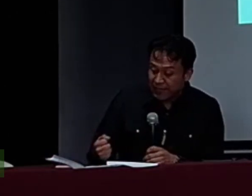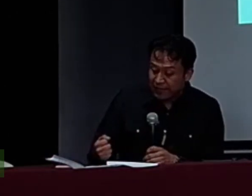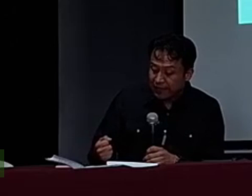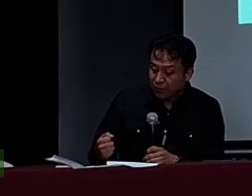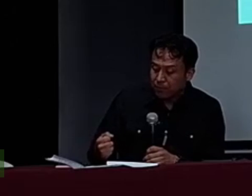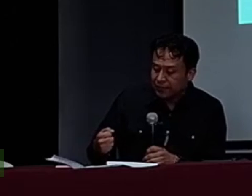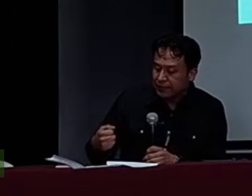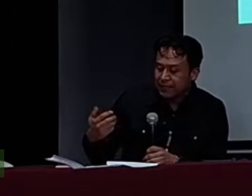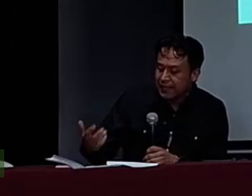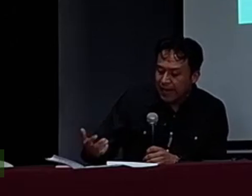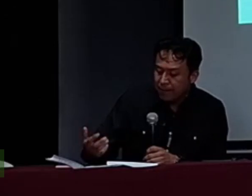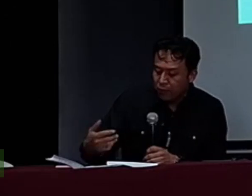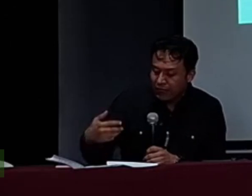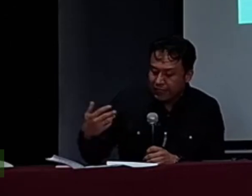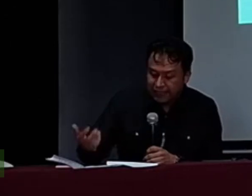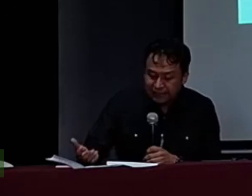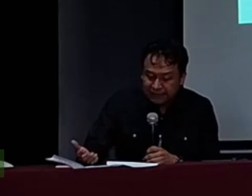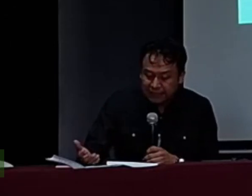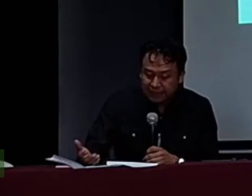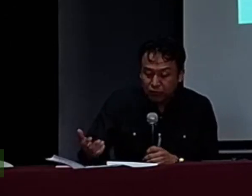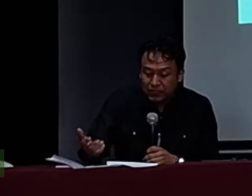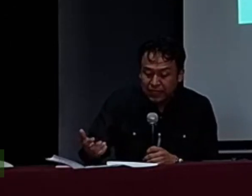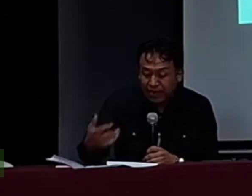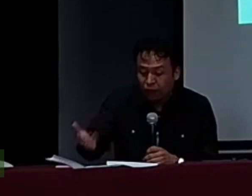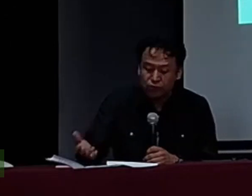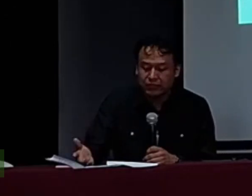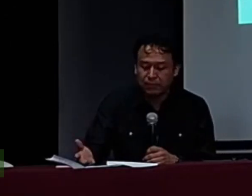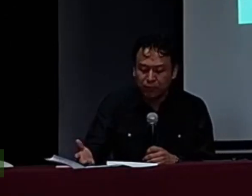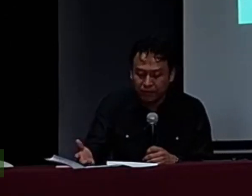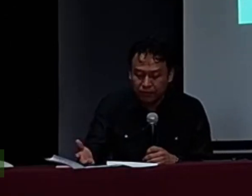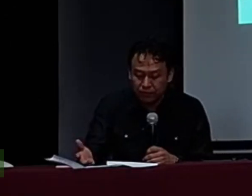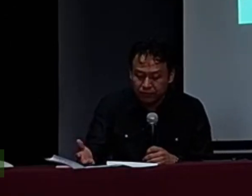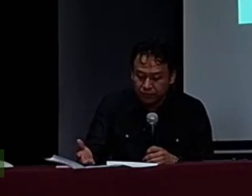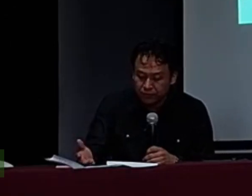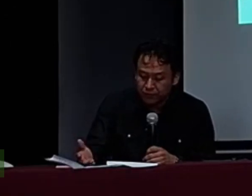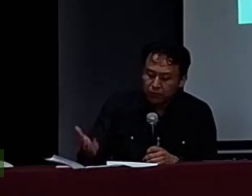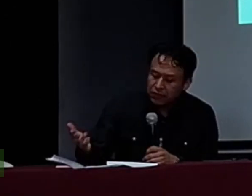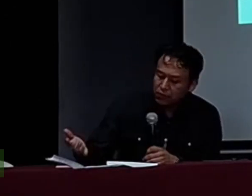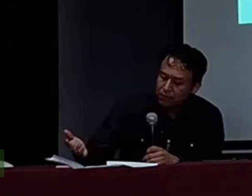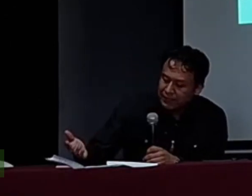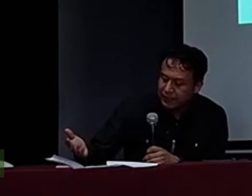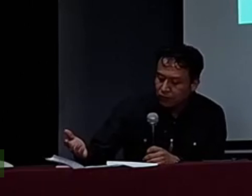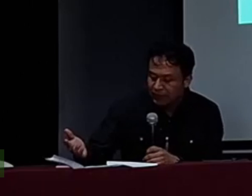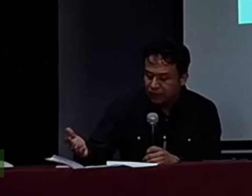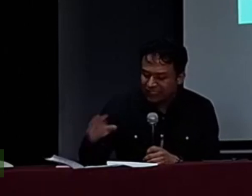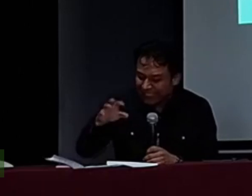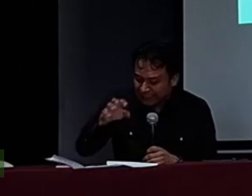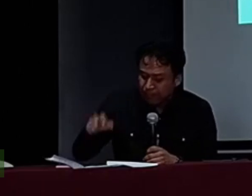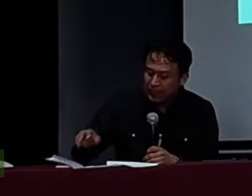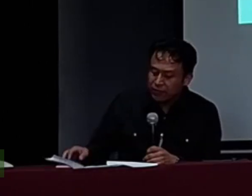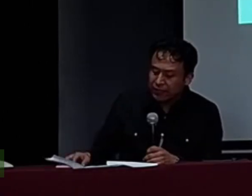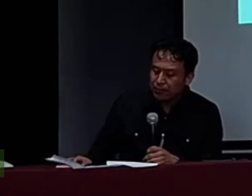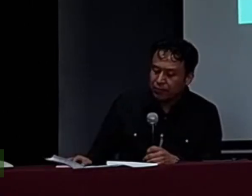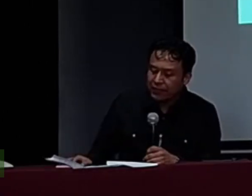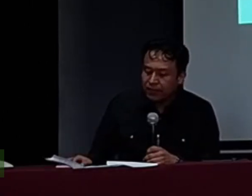me frena en convertirme en el amo, en el cacique que humille a otros en mi pueblo. Bueno, compañeras, compañeros, en